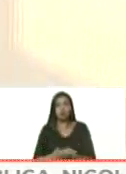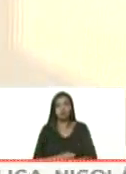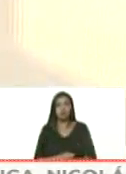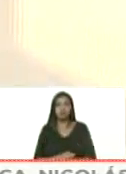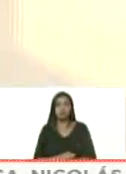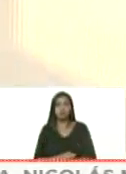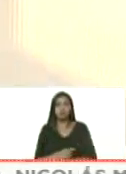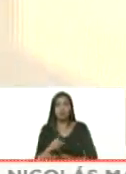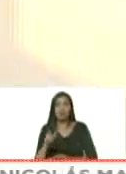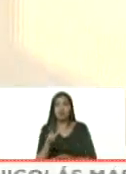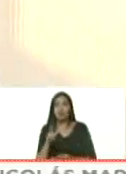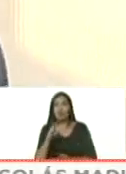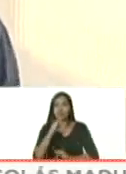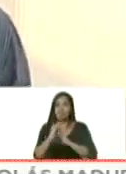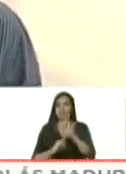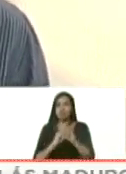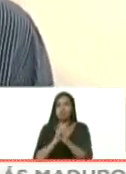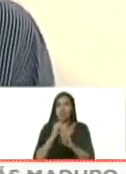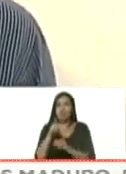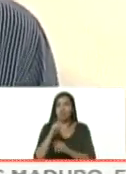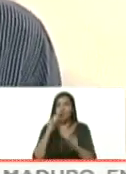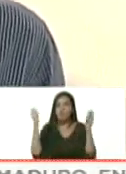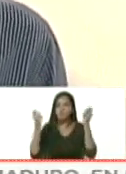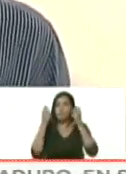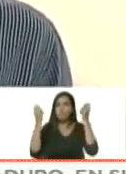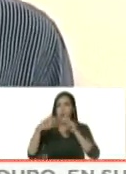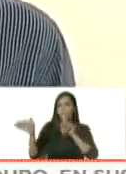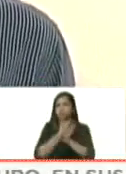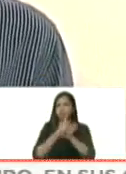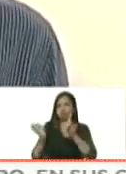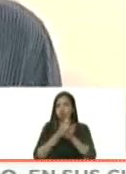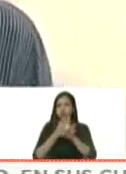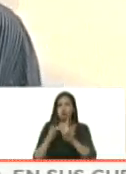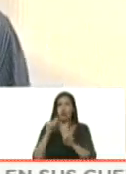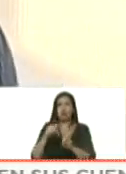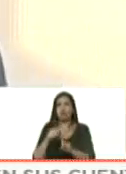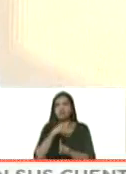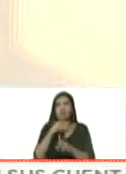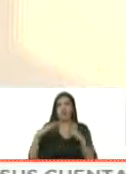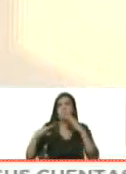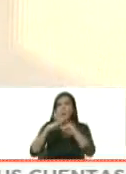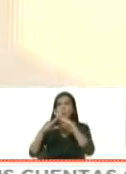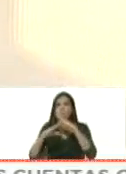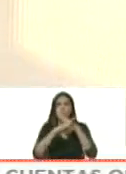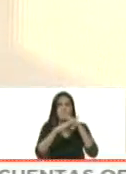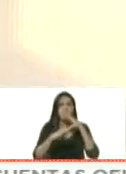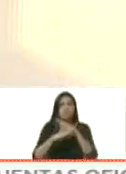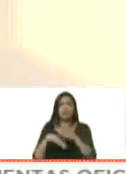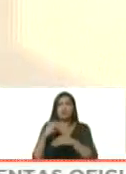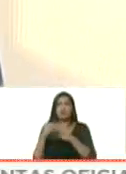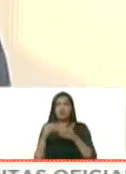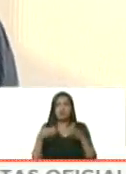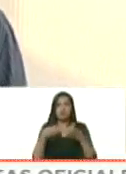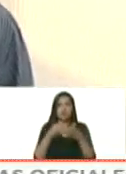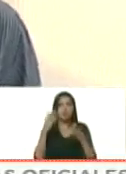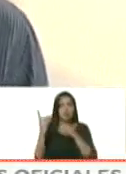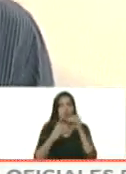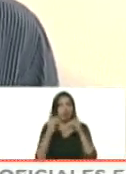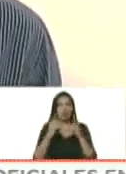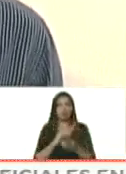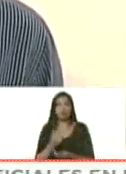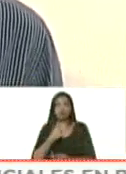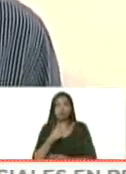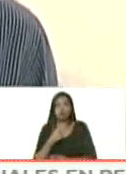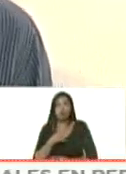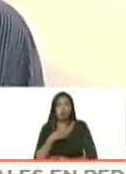sectores extranjeros, que promueven la agresión y que tratan de obstaculizar esa mesa de diálogo. Yo